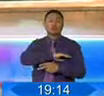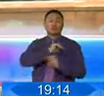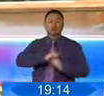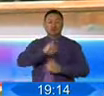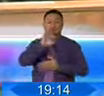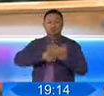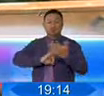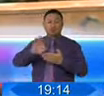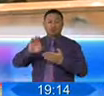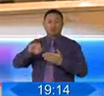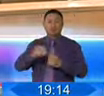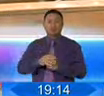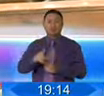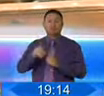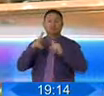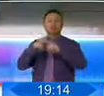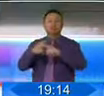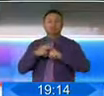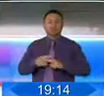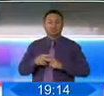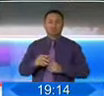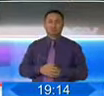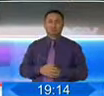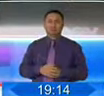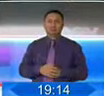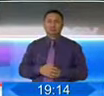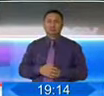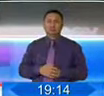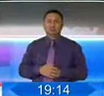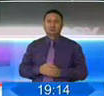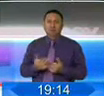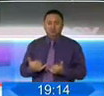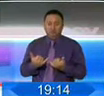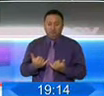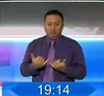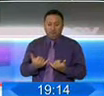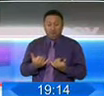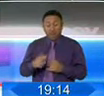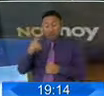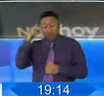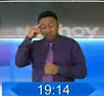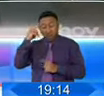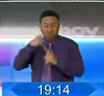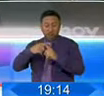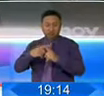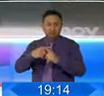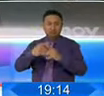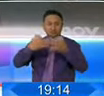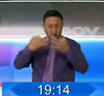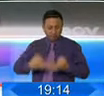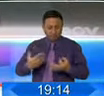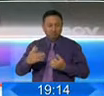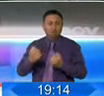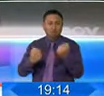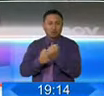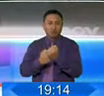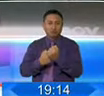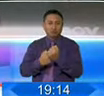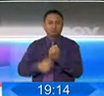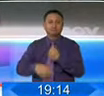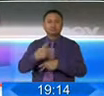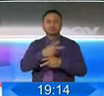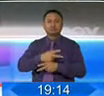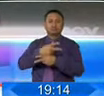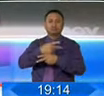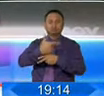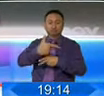su aprobación para este crédito. En ese sentido, estamos muy optimistas y confiados de que obtendremos el apoyo de los señores